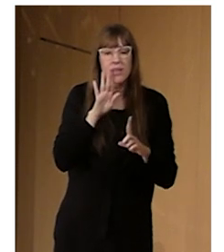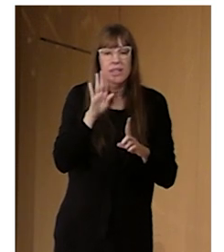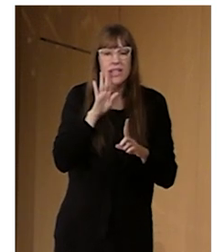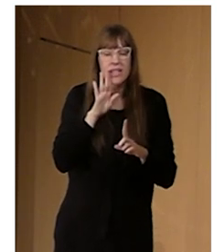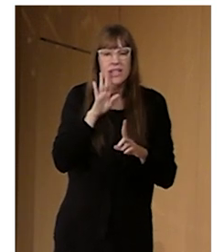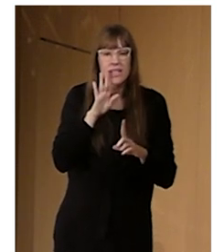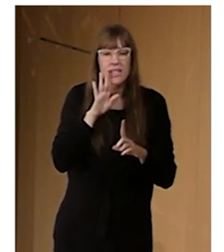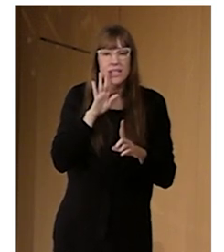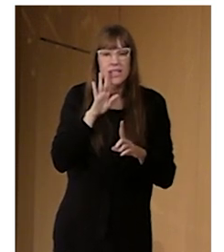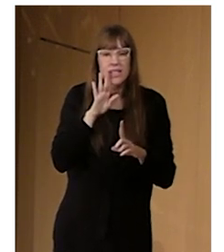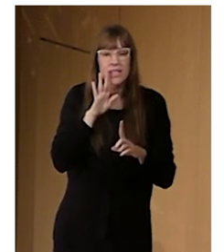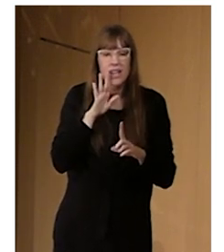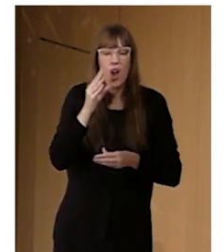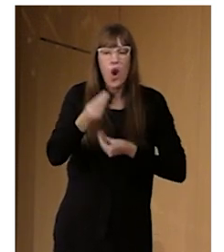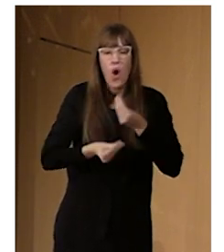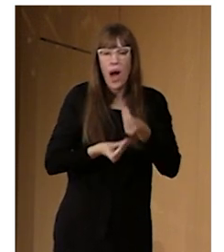lo que llamamos las